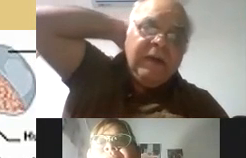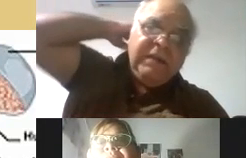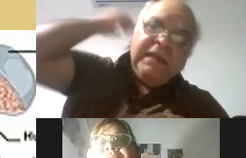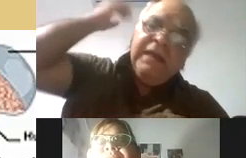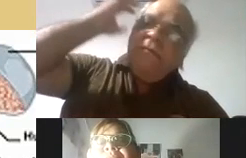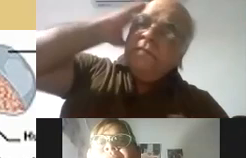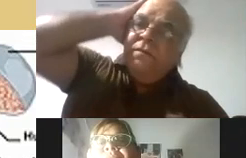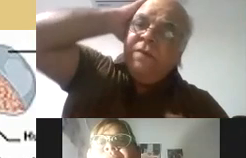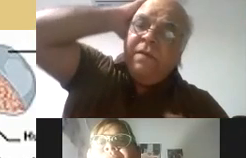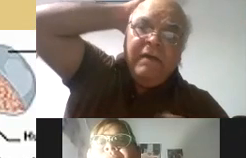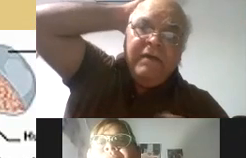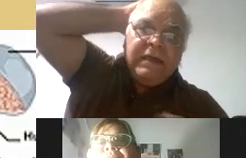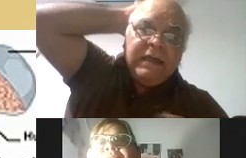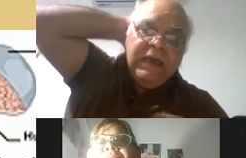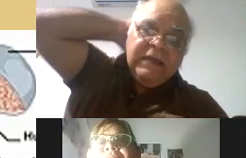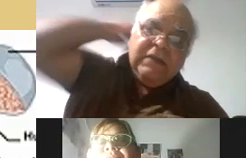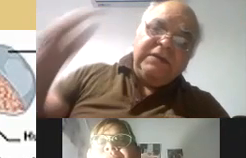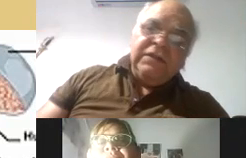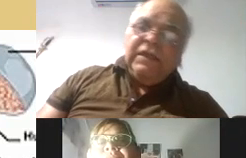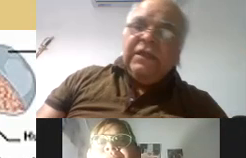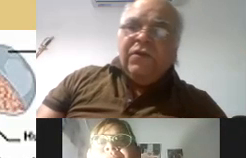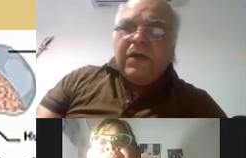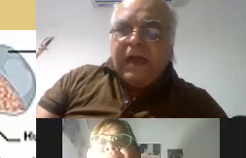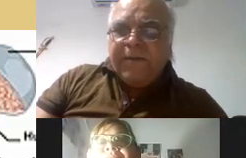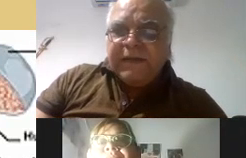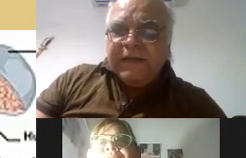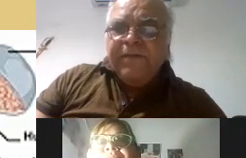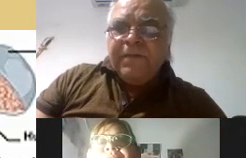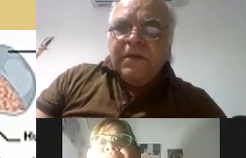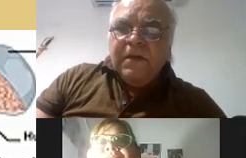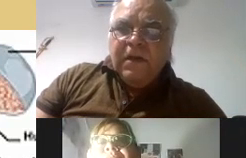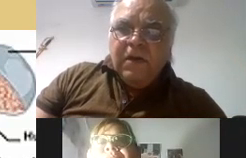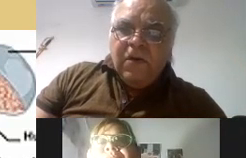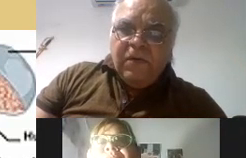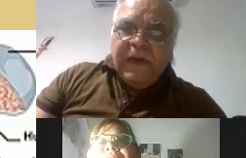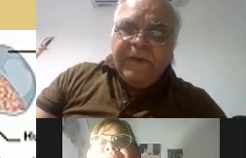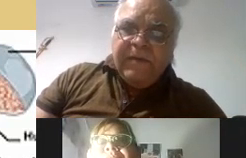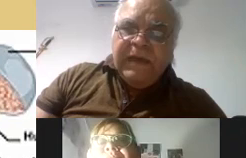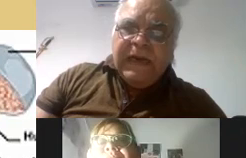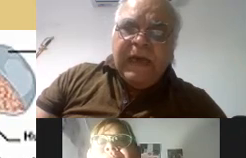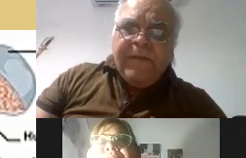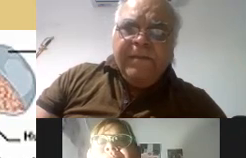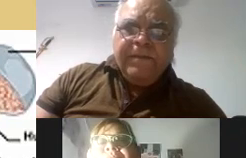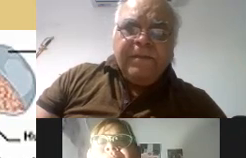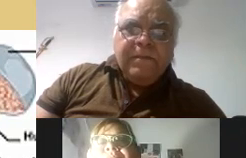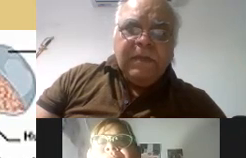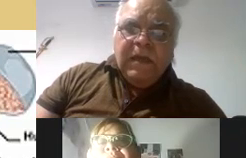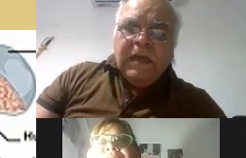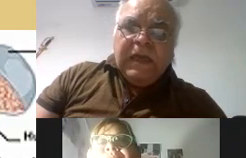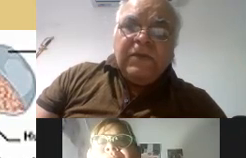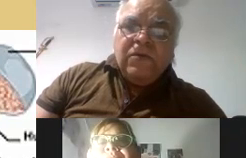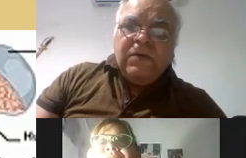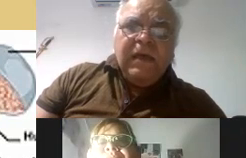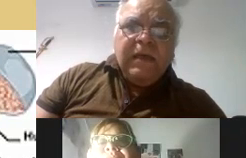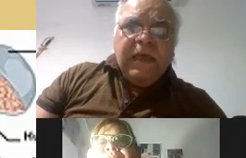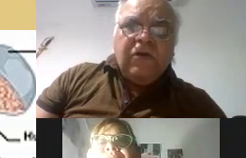cortamos por la mitad, vamos a ver que este hueso tiene dos capas. Una primera capa,